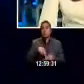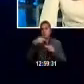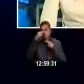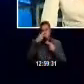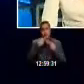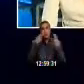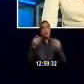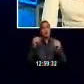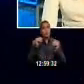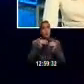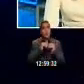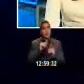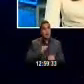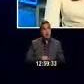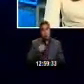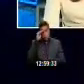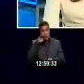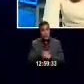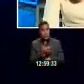detalles. Adelante, buenas tardes.